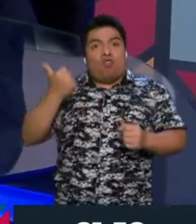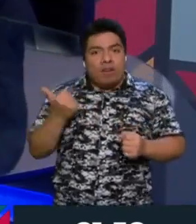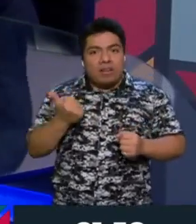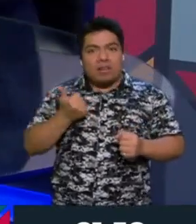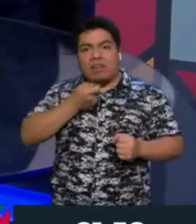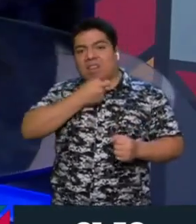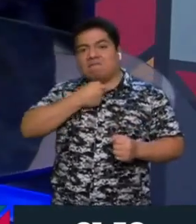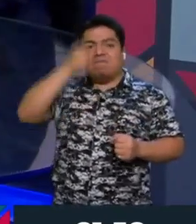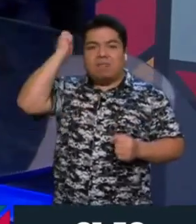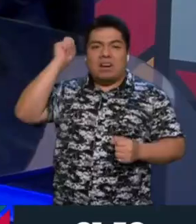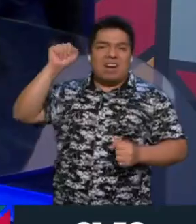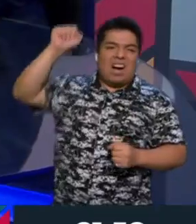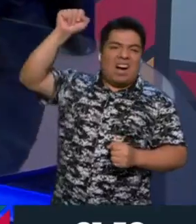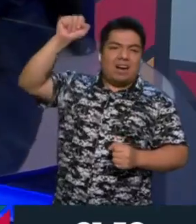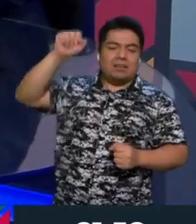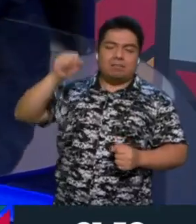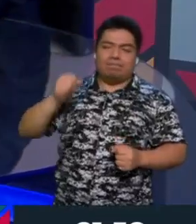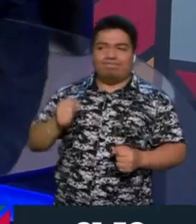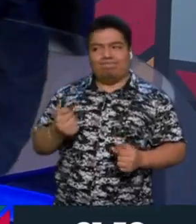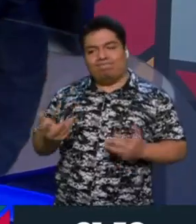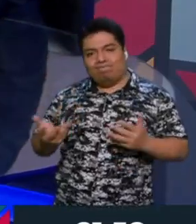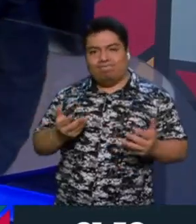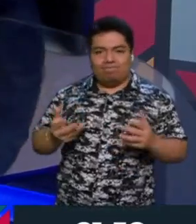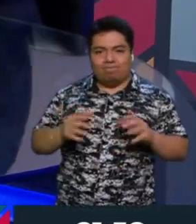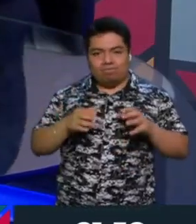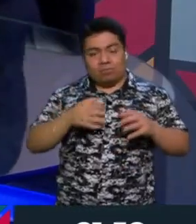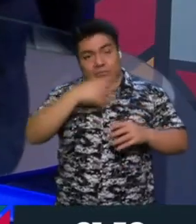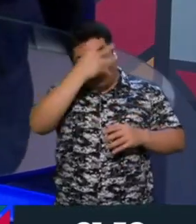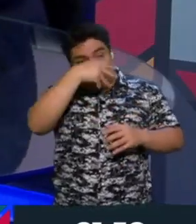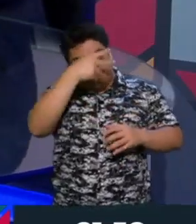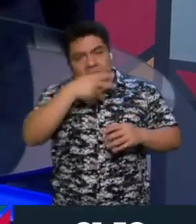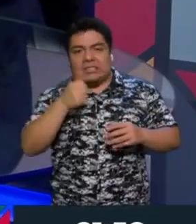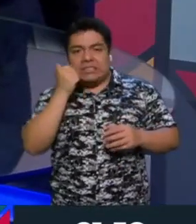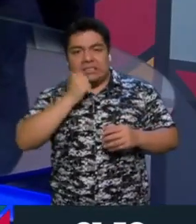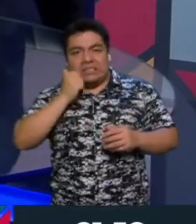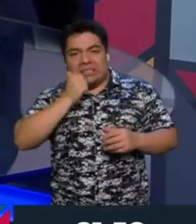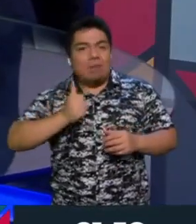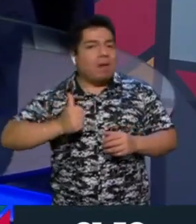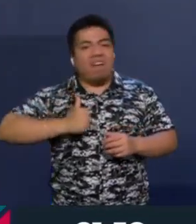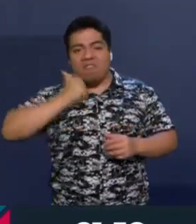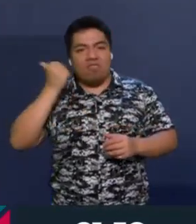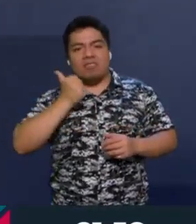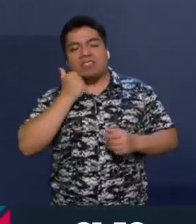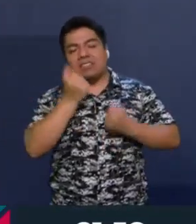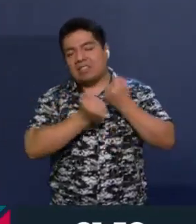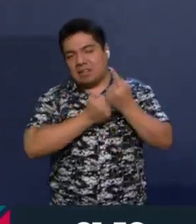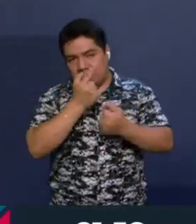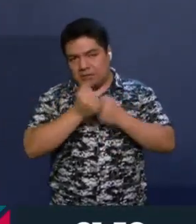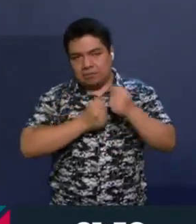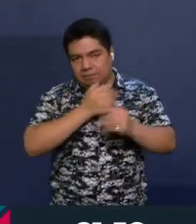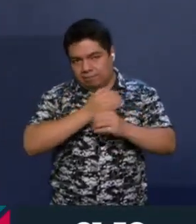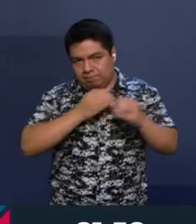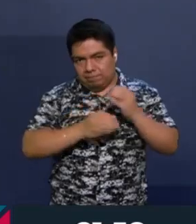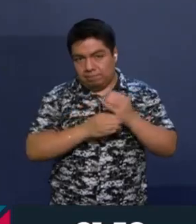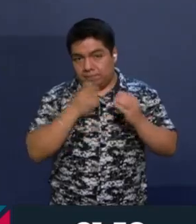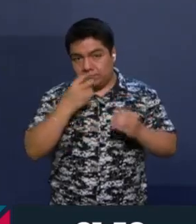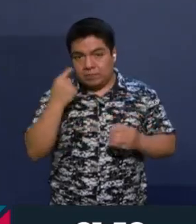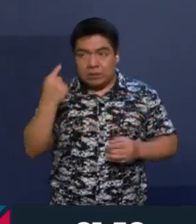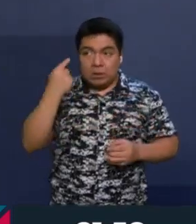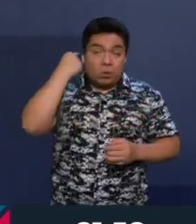que es un gran comunicador Donald Trump, que aprovecha muy bien la coyuntura, y creo que este hecho, que afortunadamente no le quitó la vida,